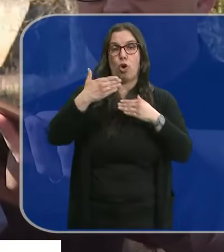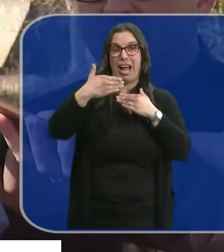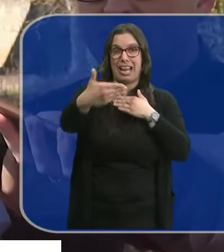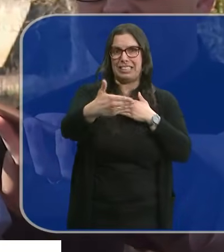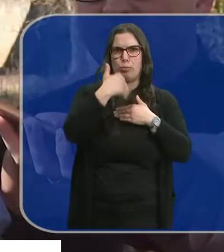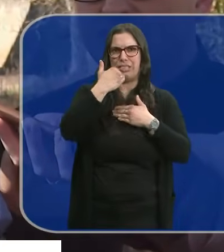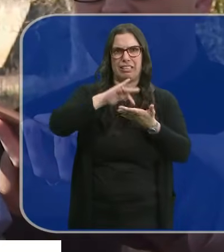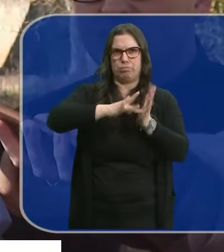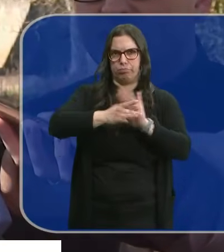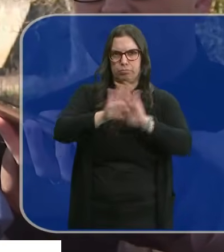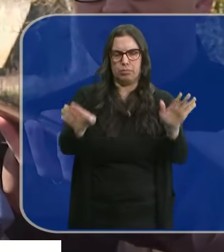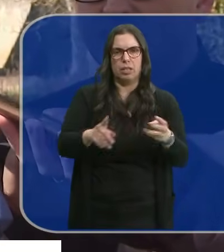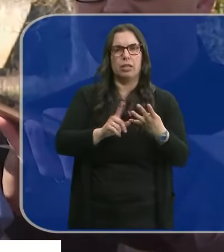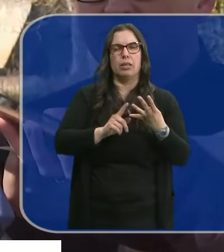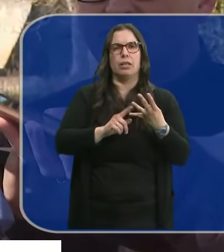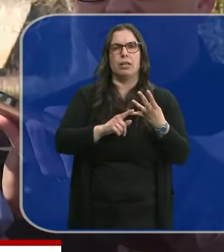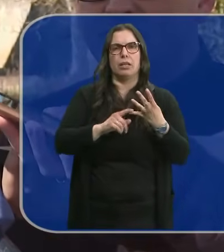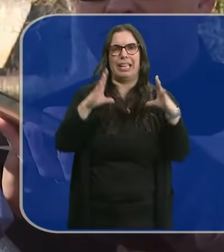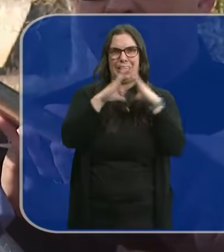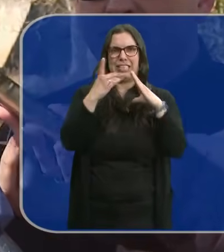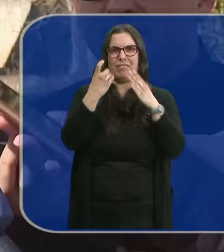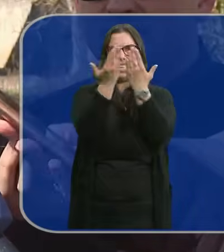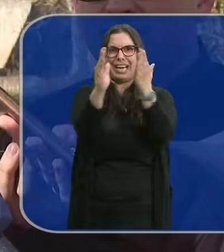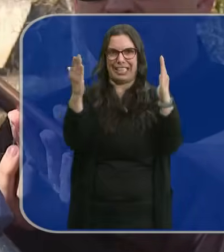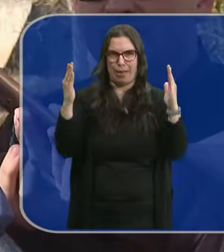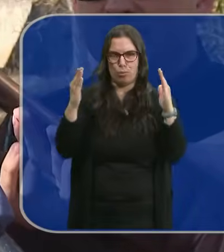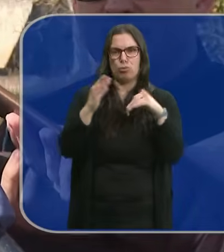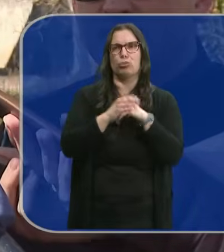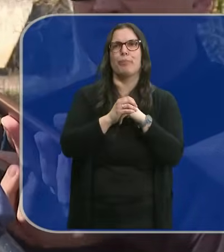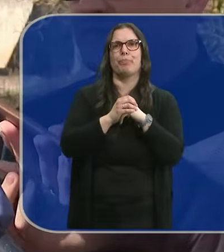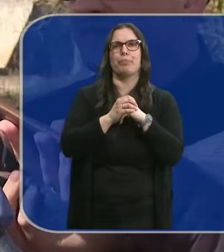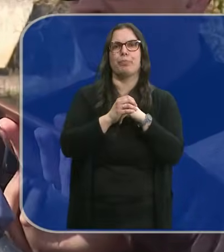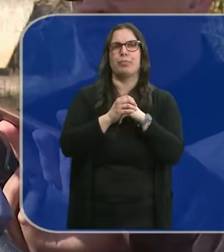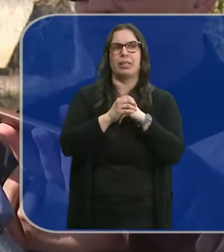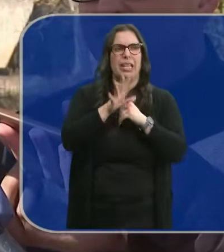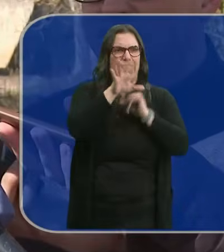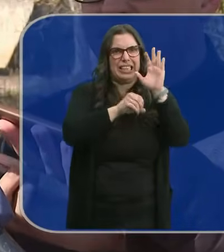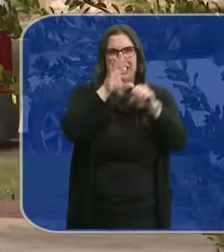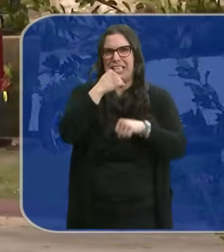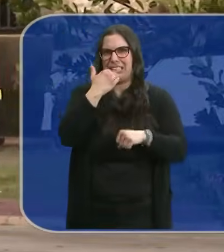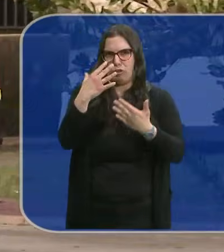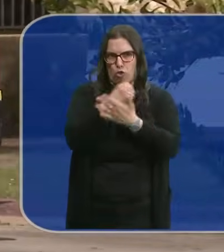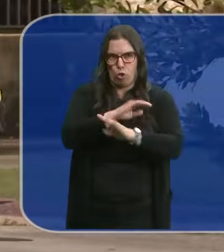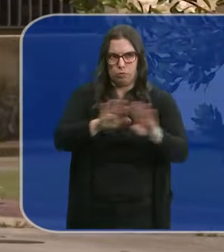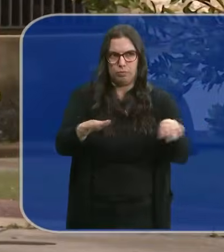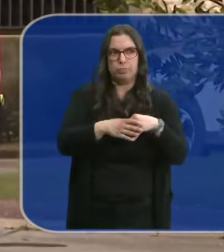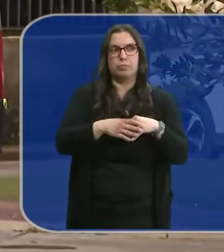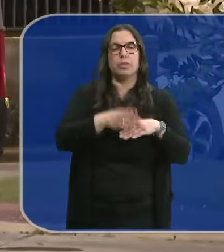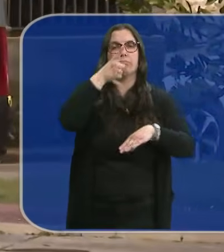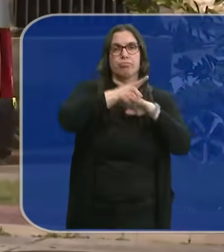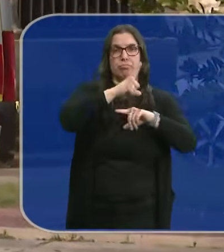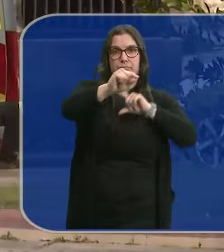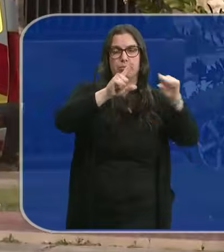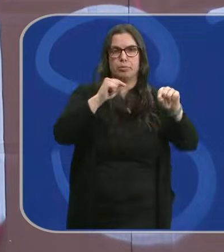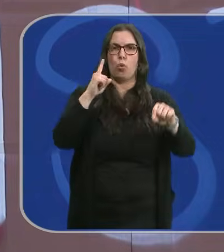archivo casi completo, en la iglesia faltan retablos. Se han llevado prácticamente todo. Durante el desalojo se ha precisado